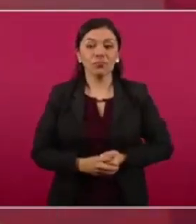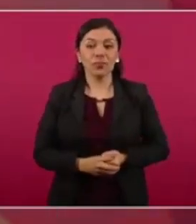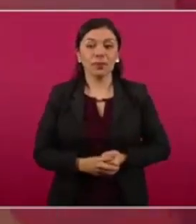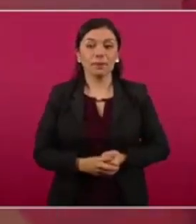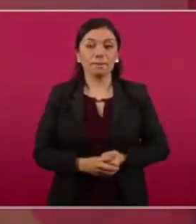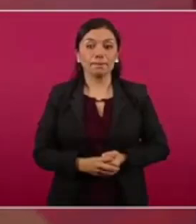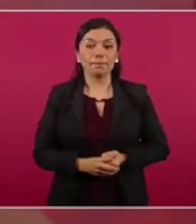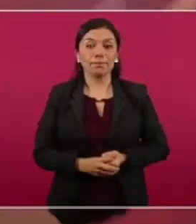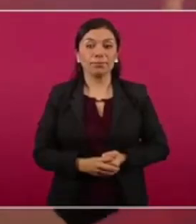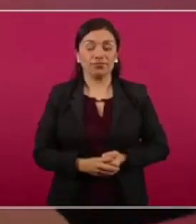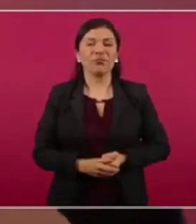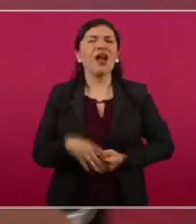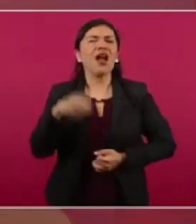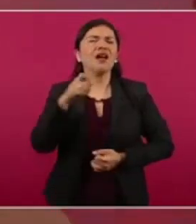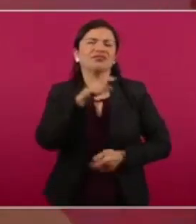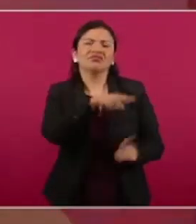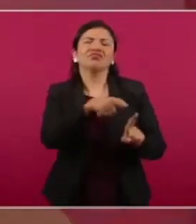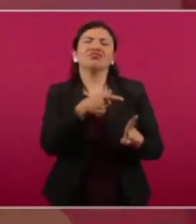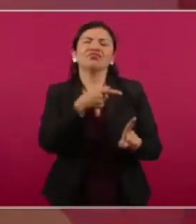Radio Fórmula